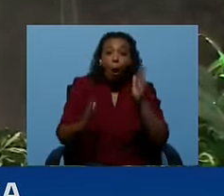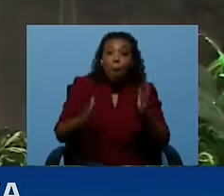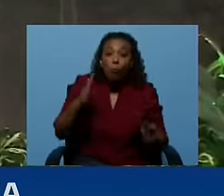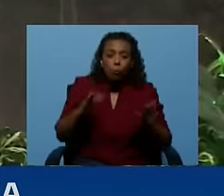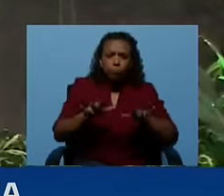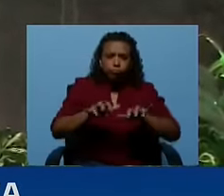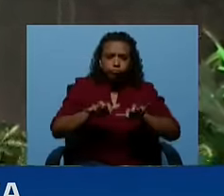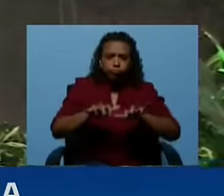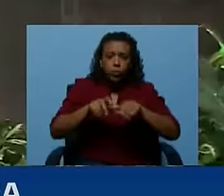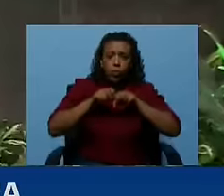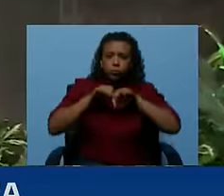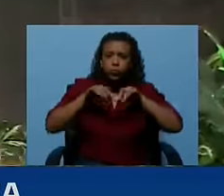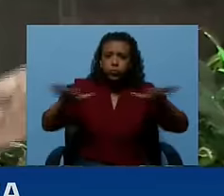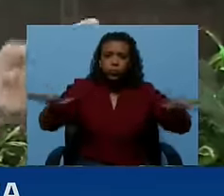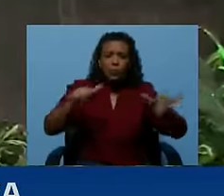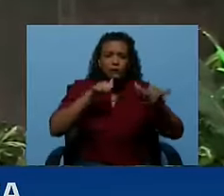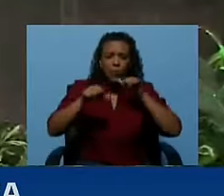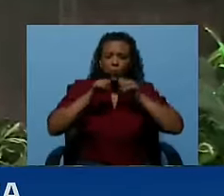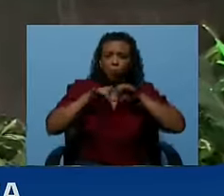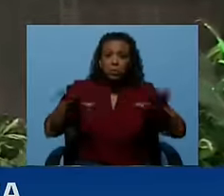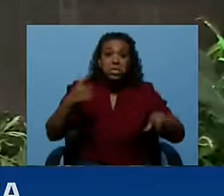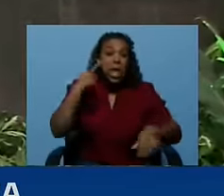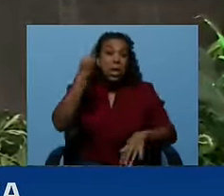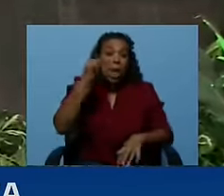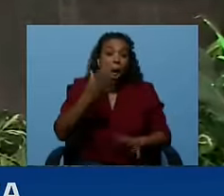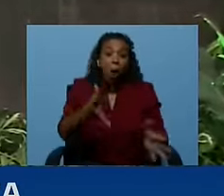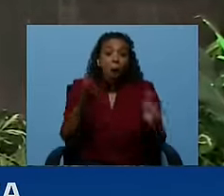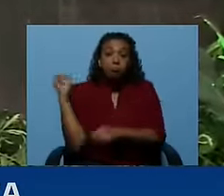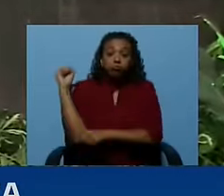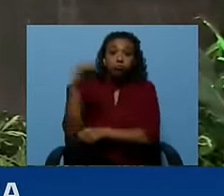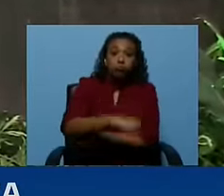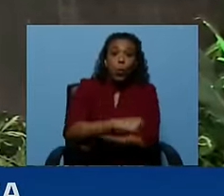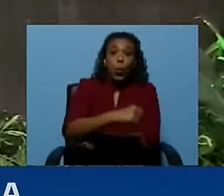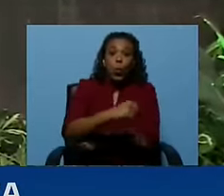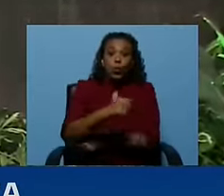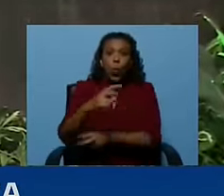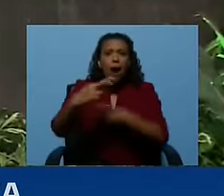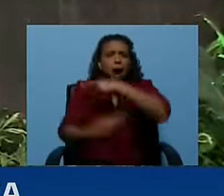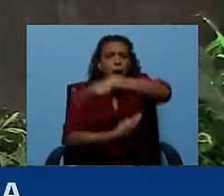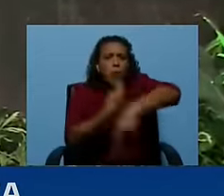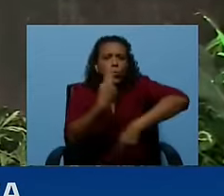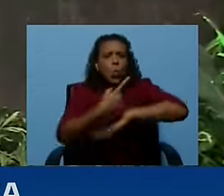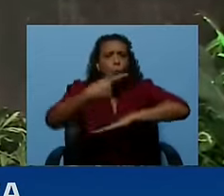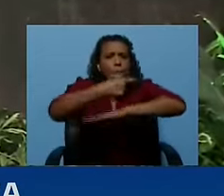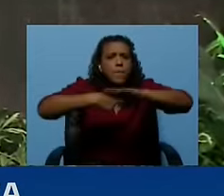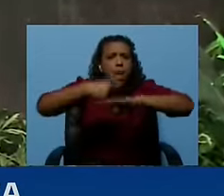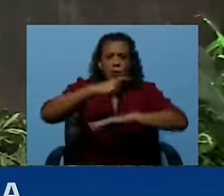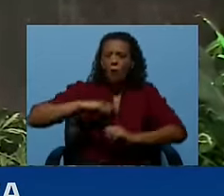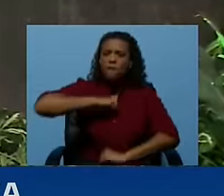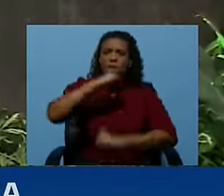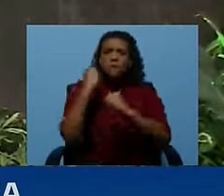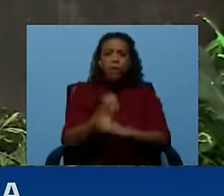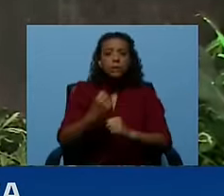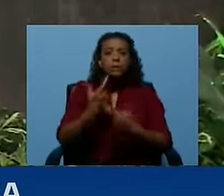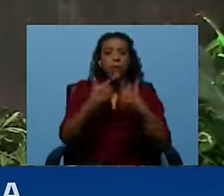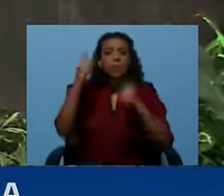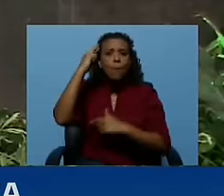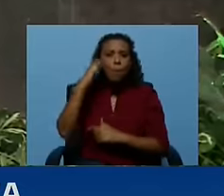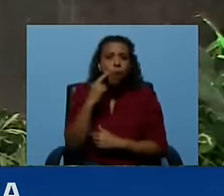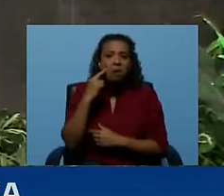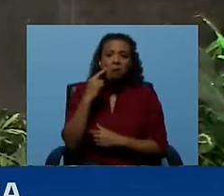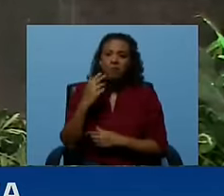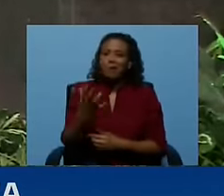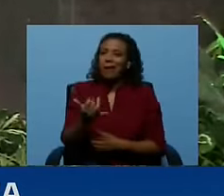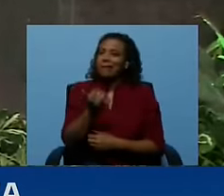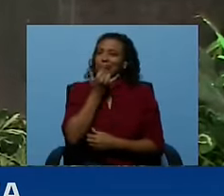ellos. Si así creen que van a derrotar una revolución que tiene la fuerza de Bolívar, están bien